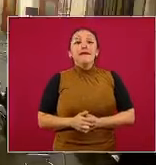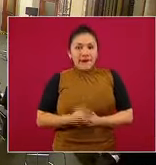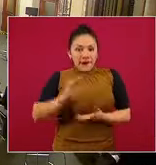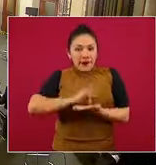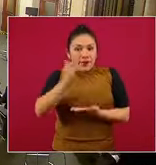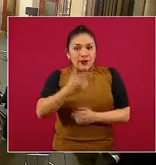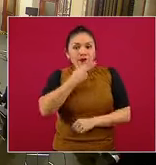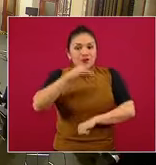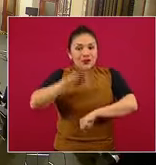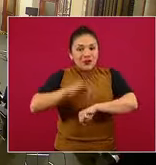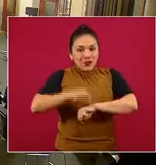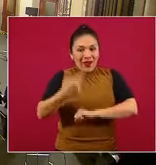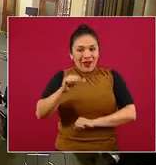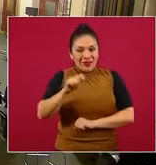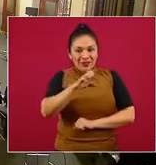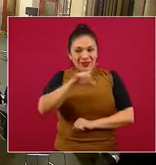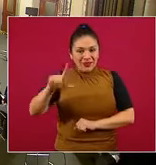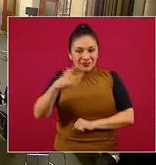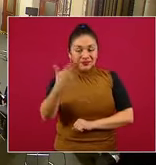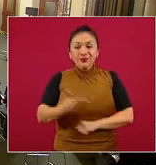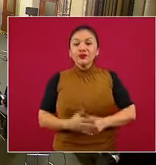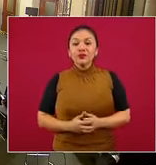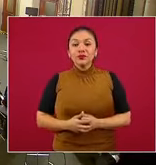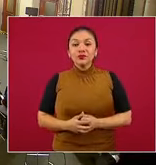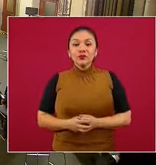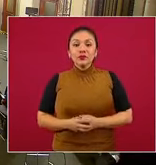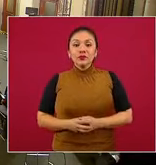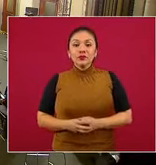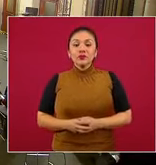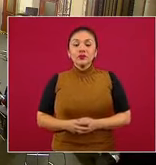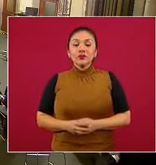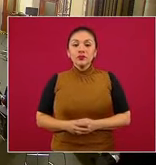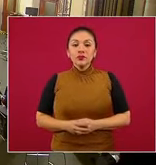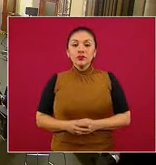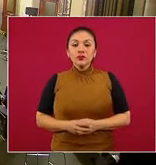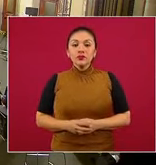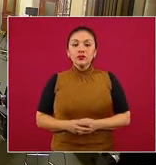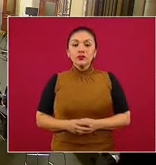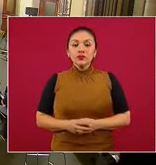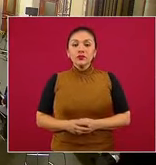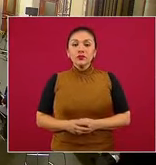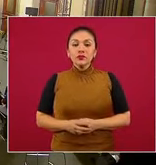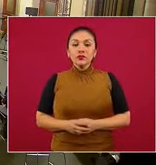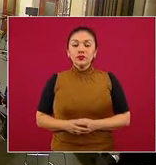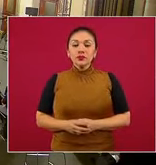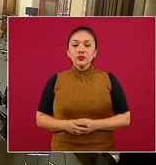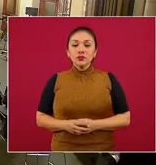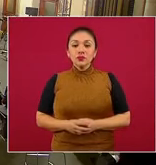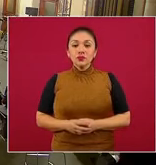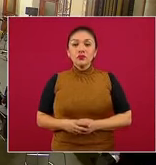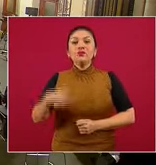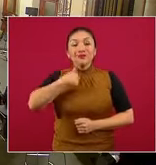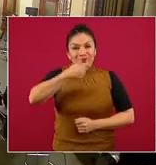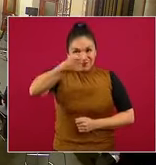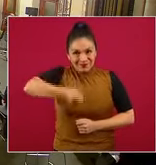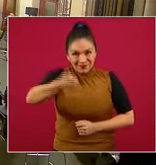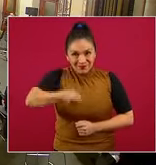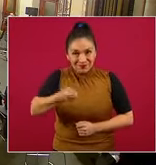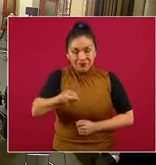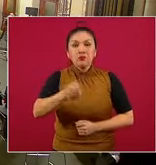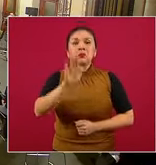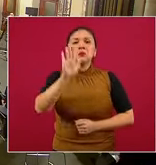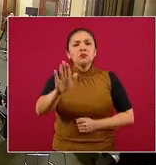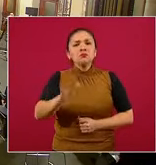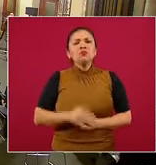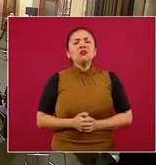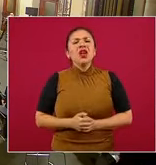doctor López-Gatell. Damián Duarte de Sonora Power y de Lobos FM de Hermosillo. Un saludo. Primero,